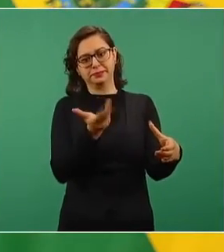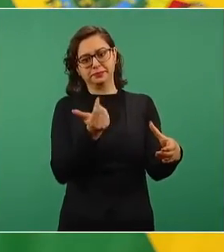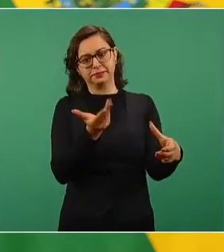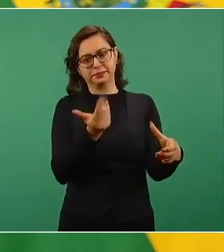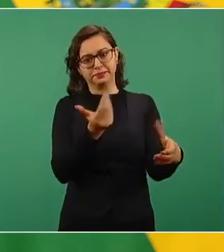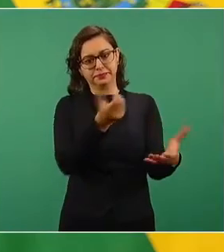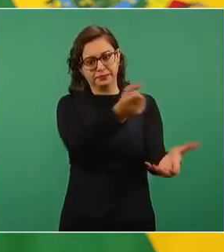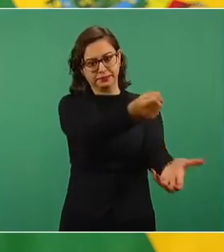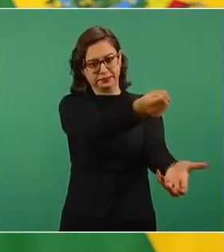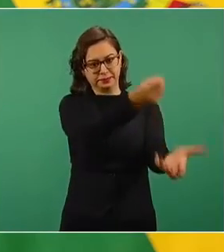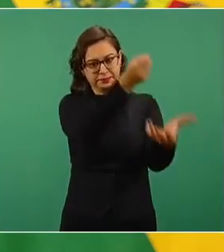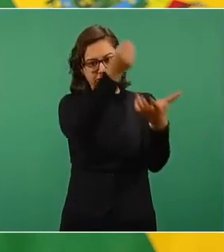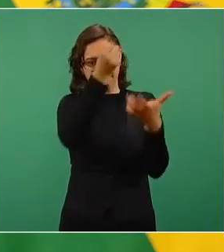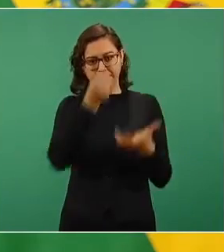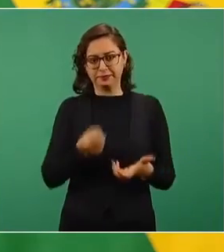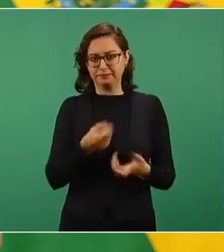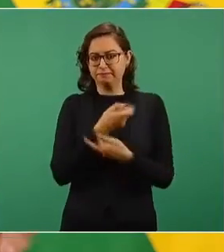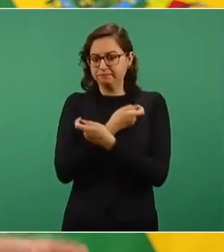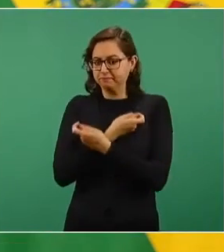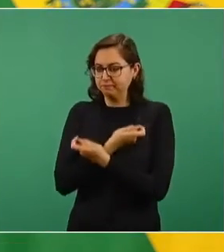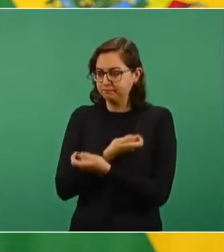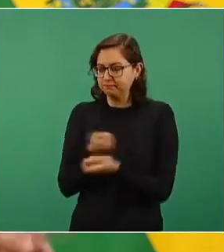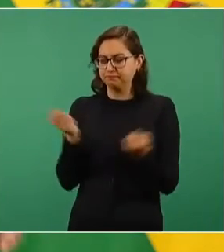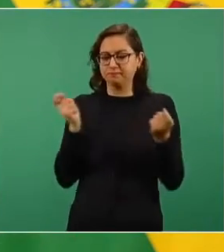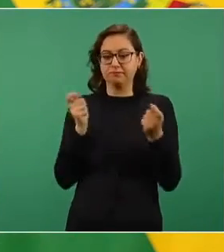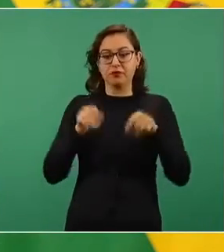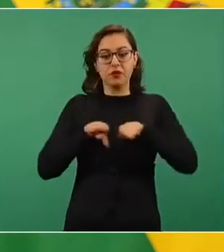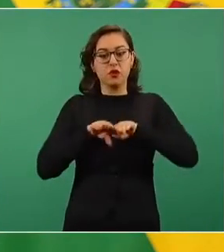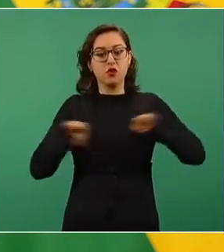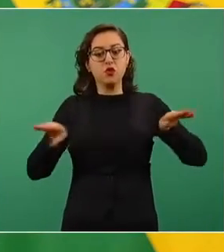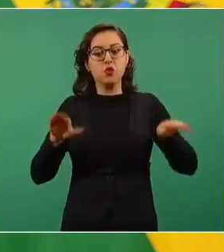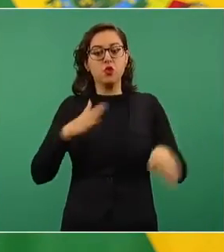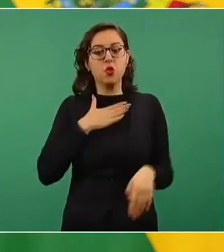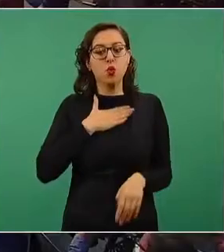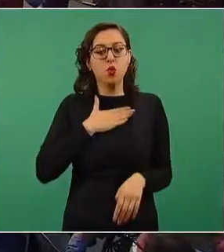justicia. Y eso produjo